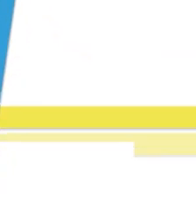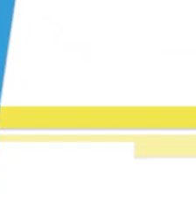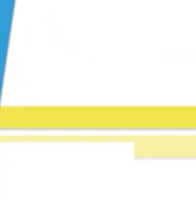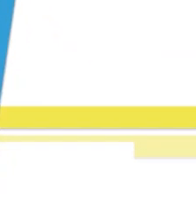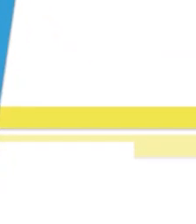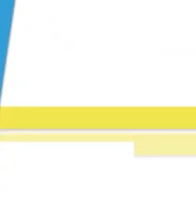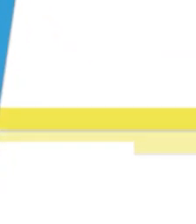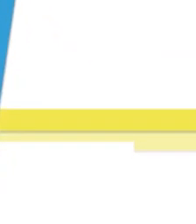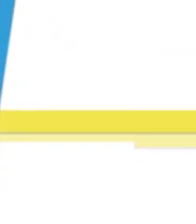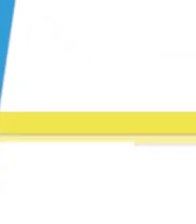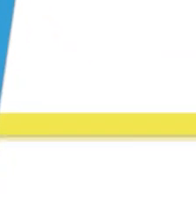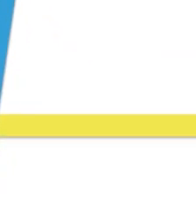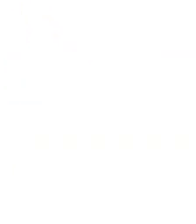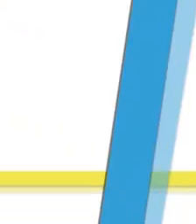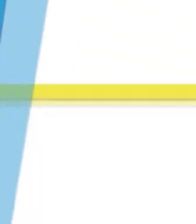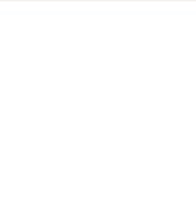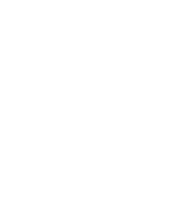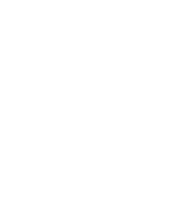i